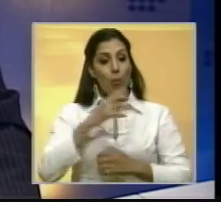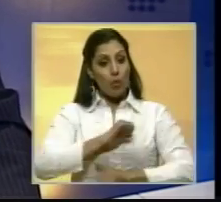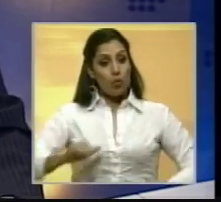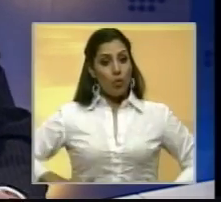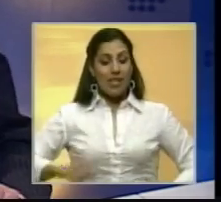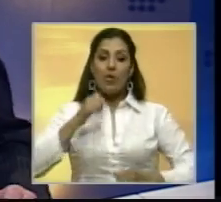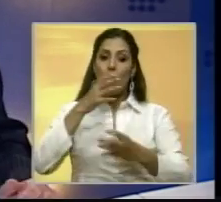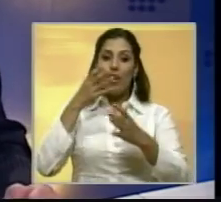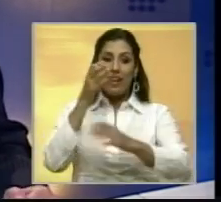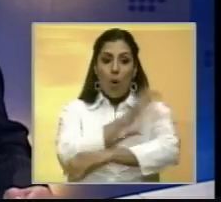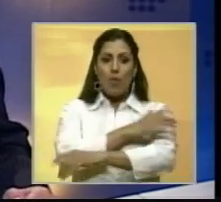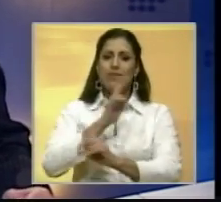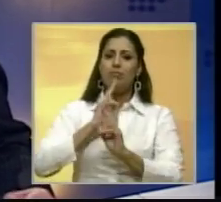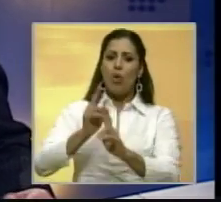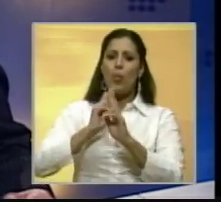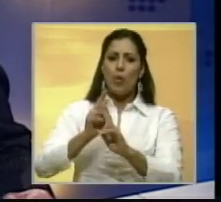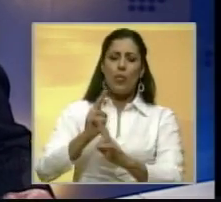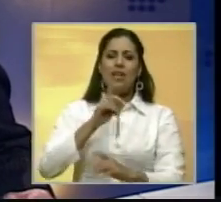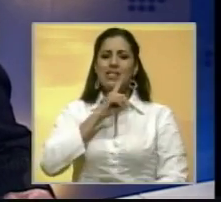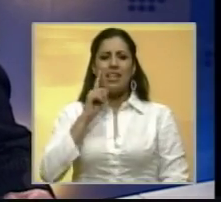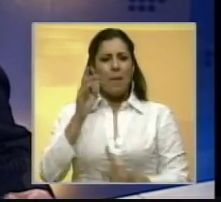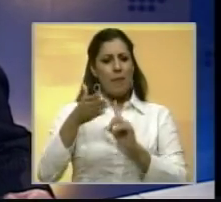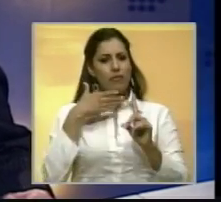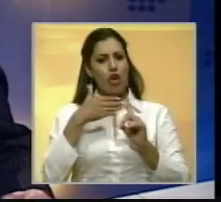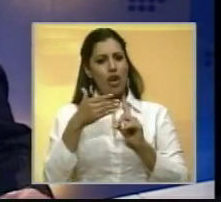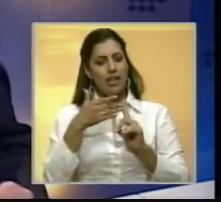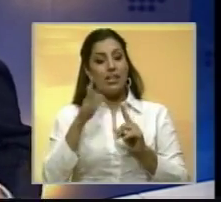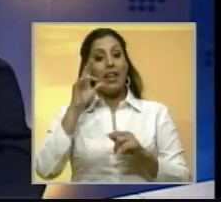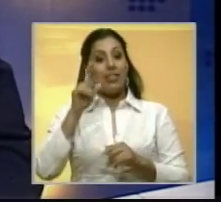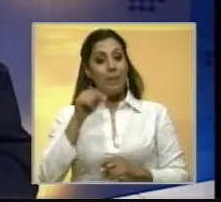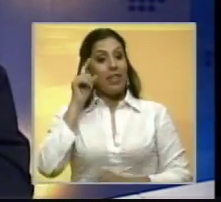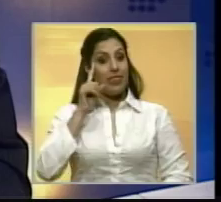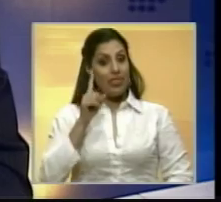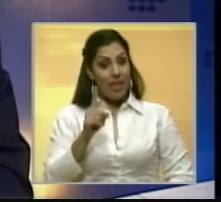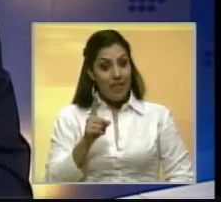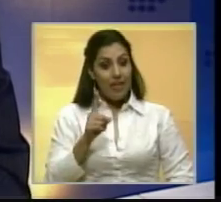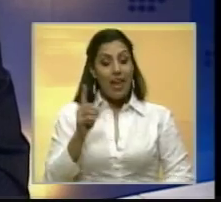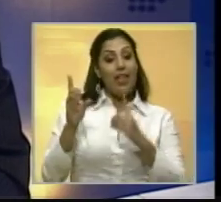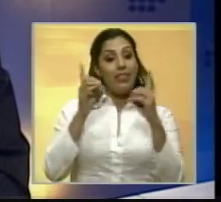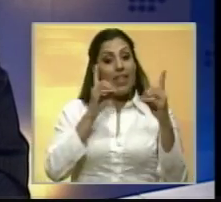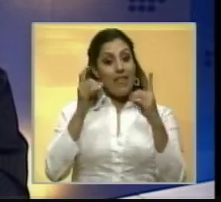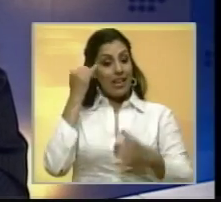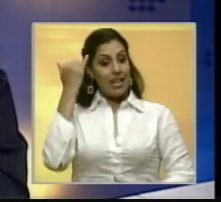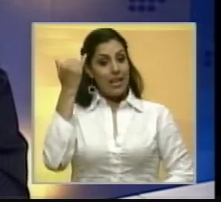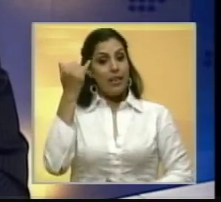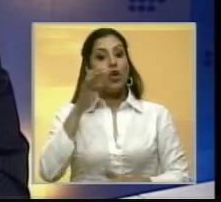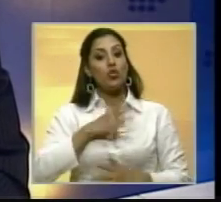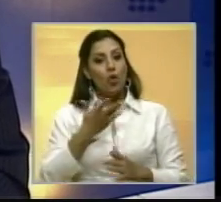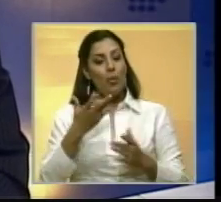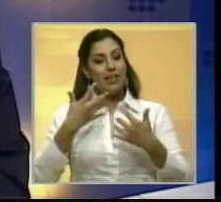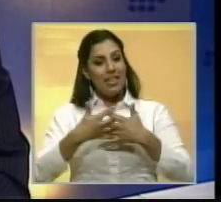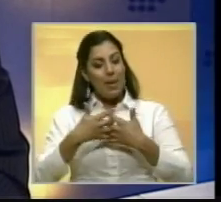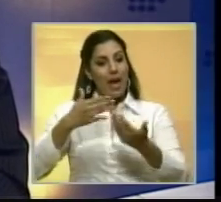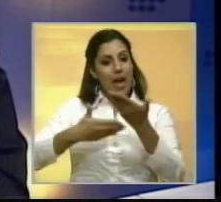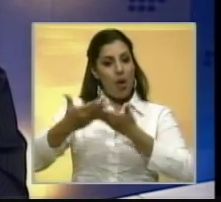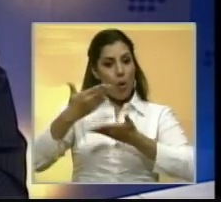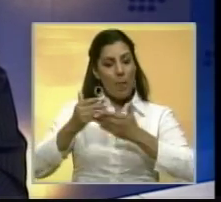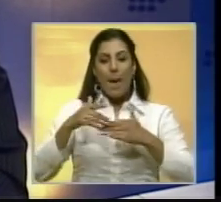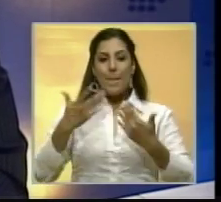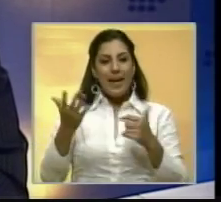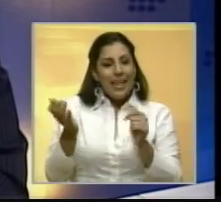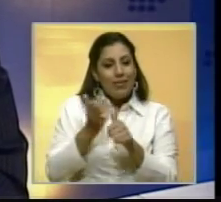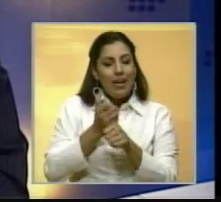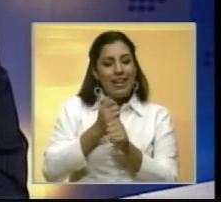expresó que la oposición responde solo a una agenda de violencia. Indicó que se debe debatir las ideas, sobre todo en temas de producción y economía, para